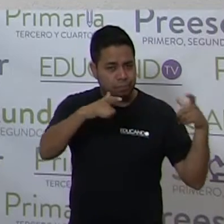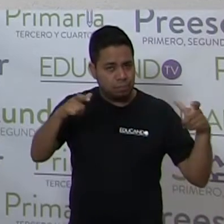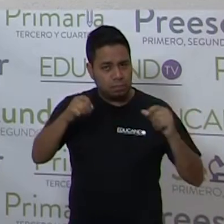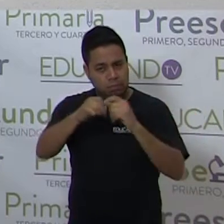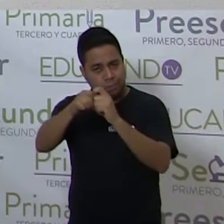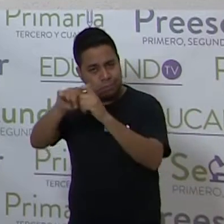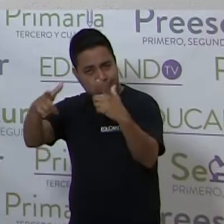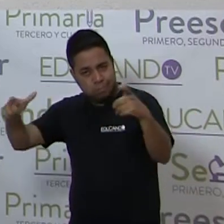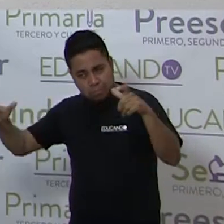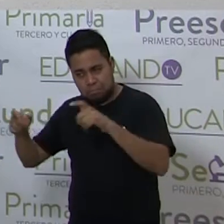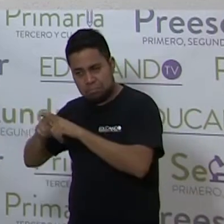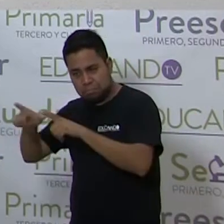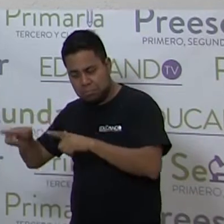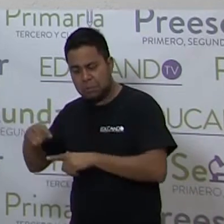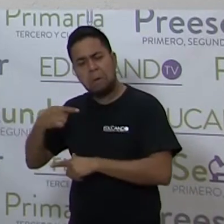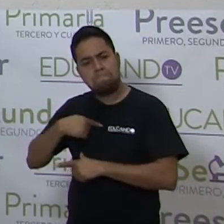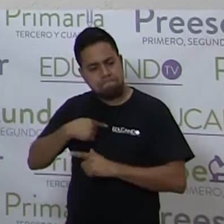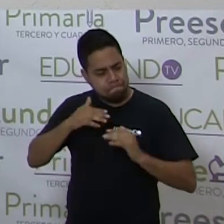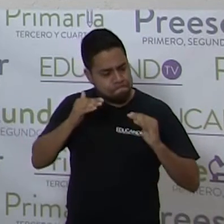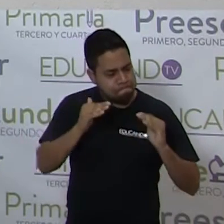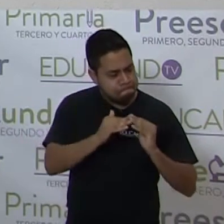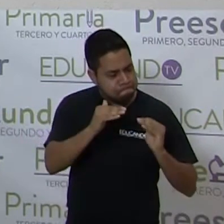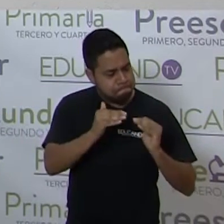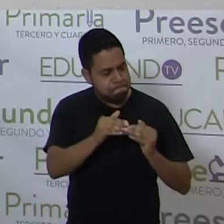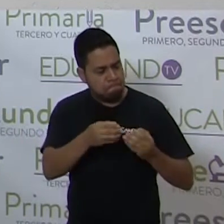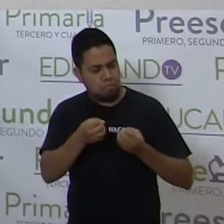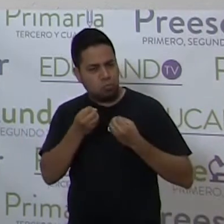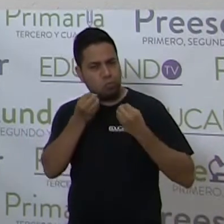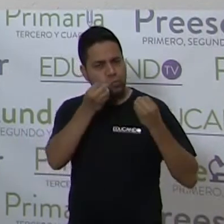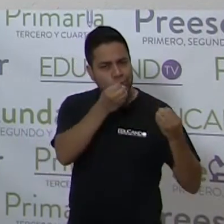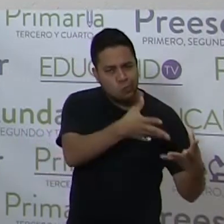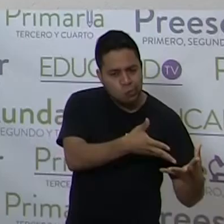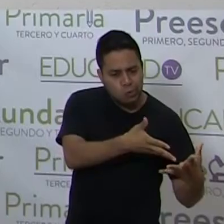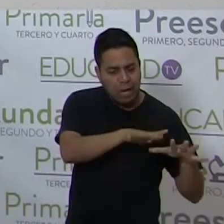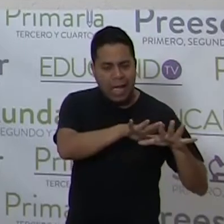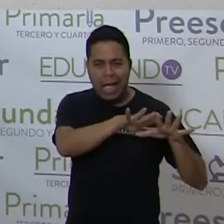moradas respectivas, o sea, mar,